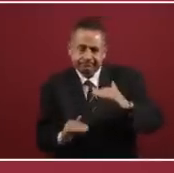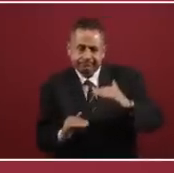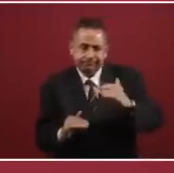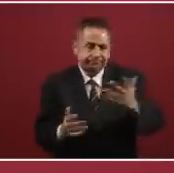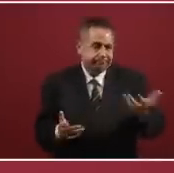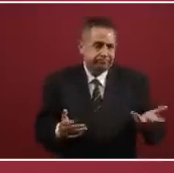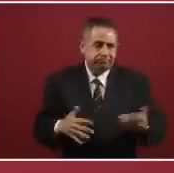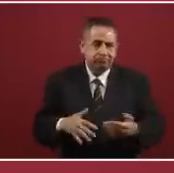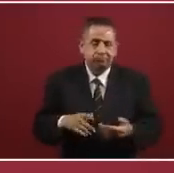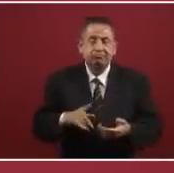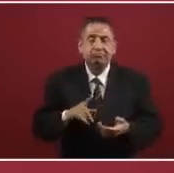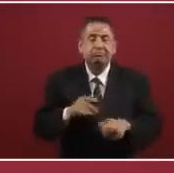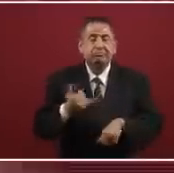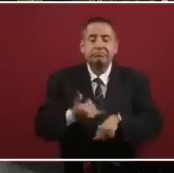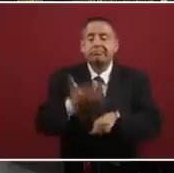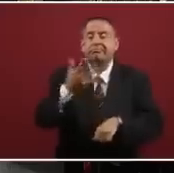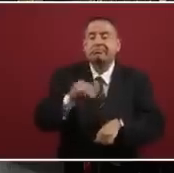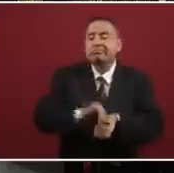la corrupción.